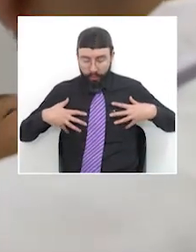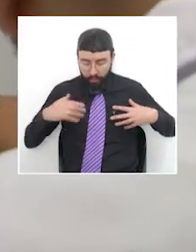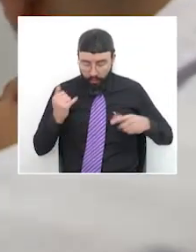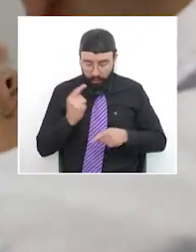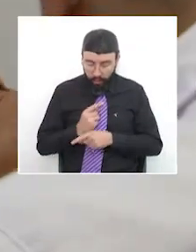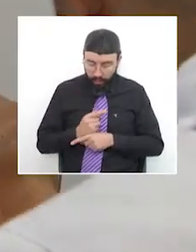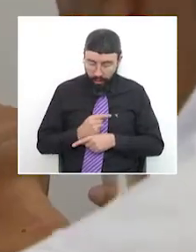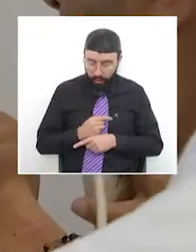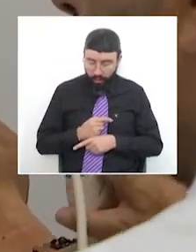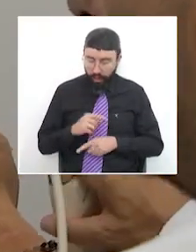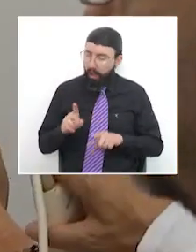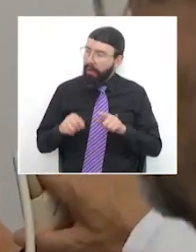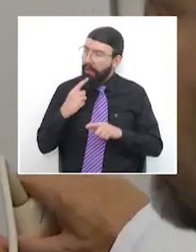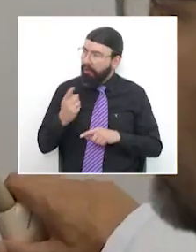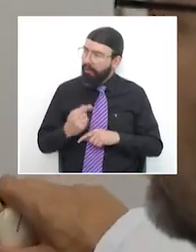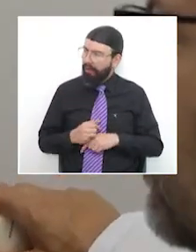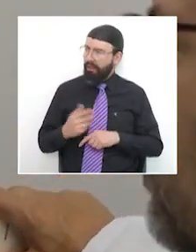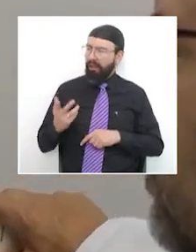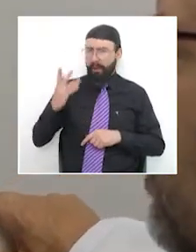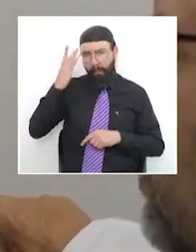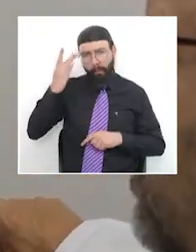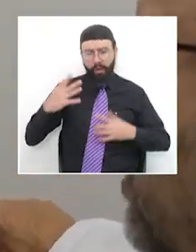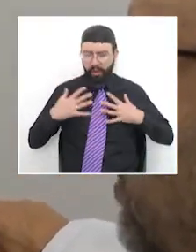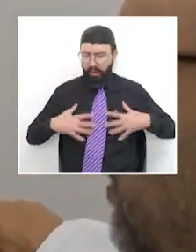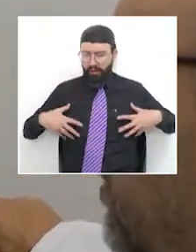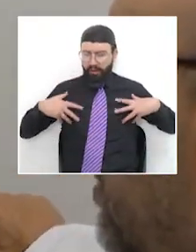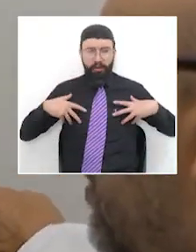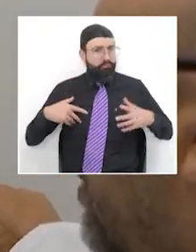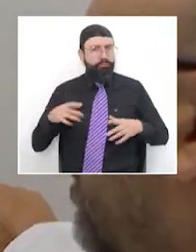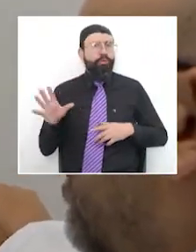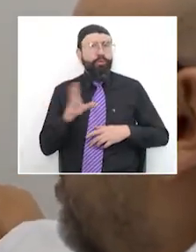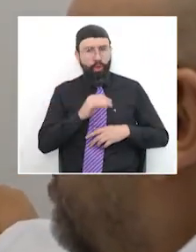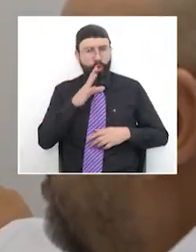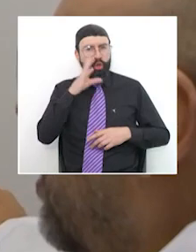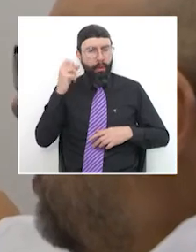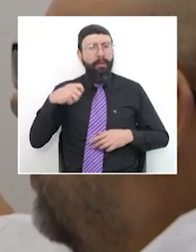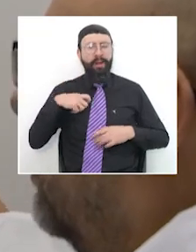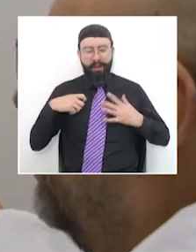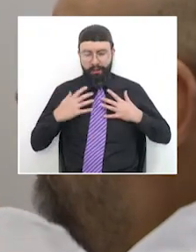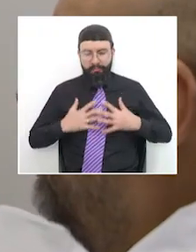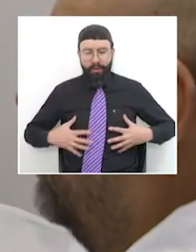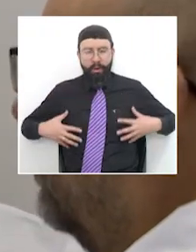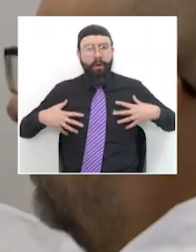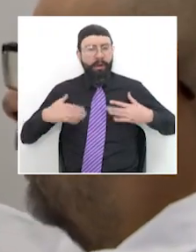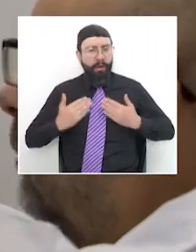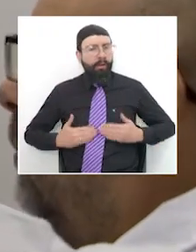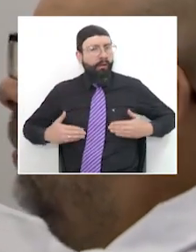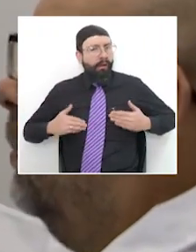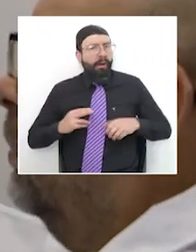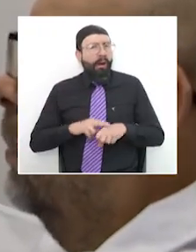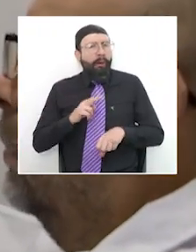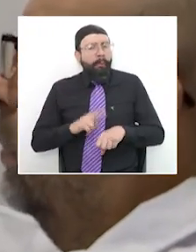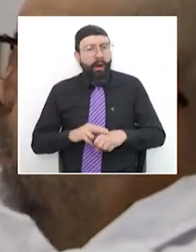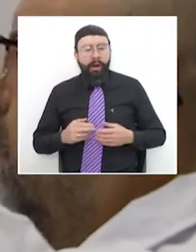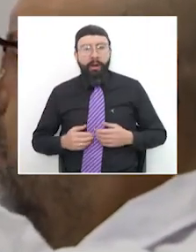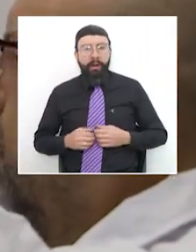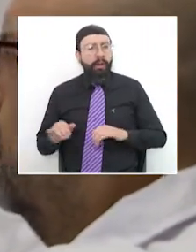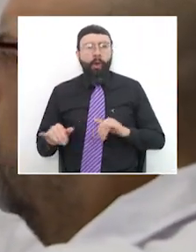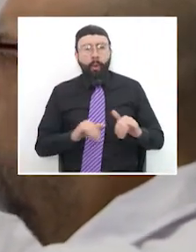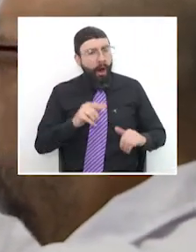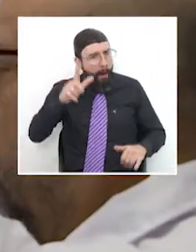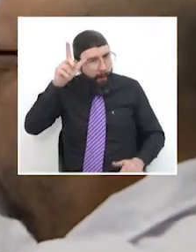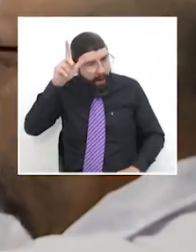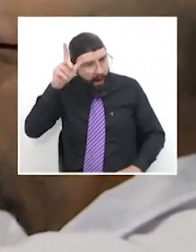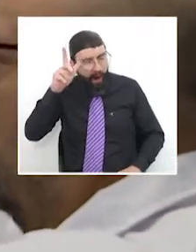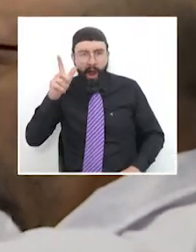mamas? Él no tiene senos. Todos los hombres tenemos senos. es que es como el pene. Las